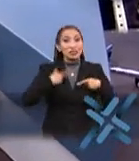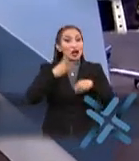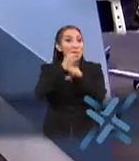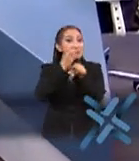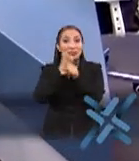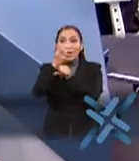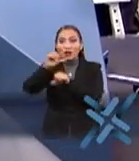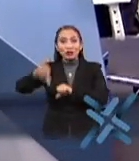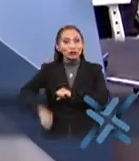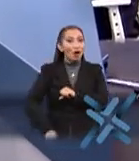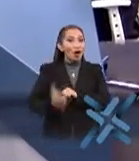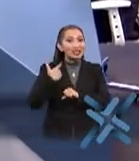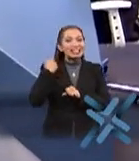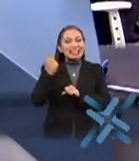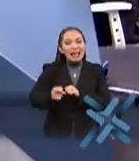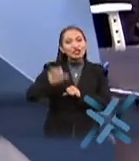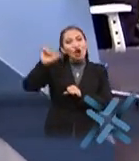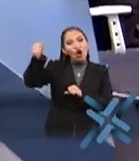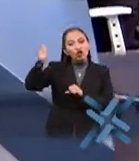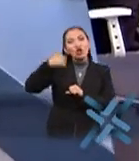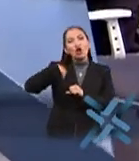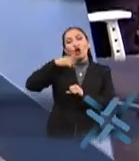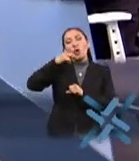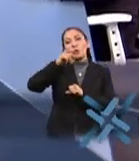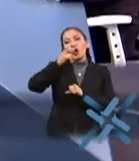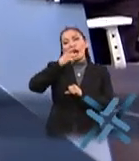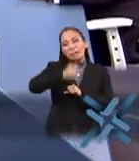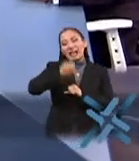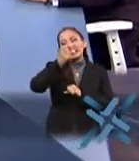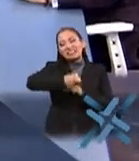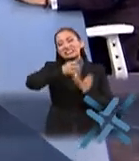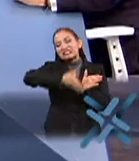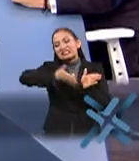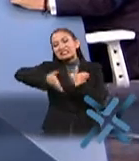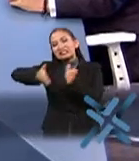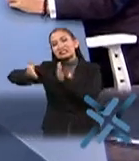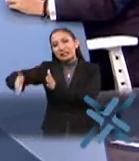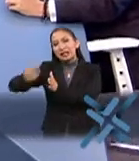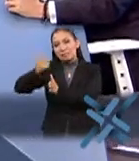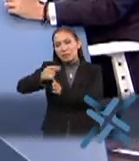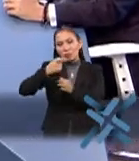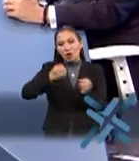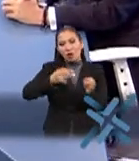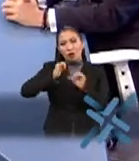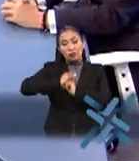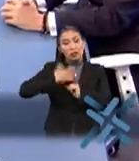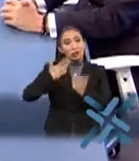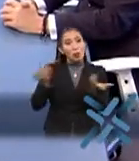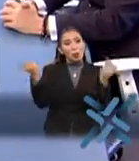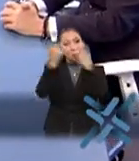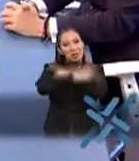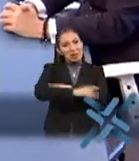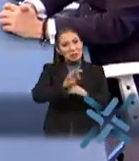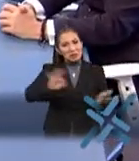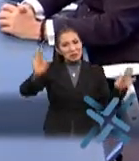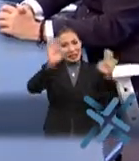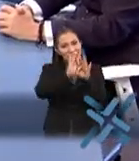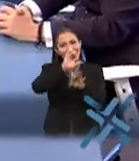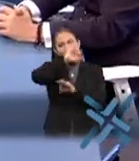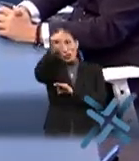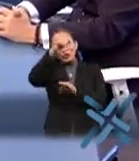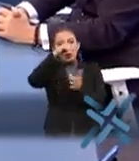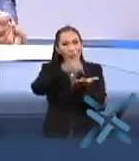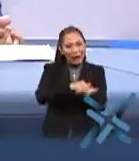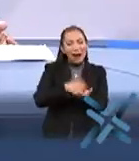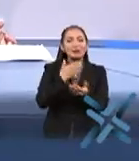éxito. Precisamente Gracias. quienes conforman las otras programación, la barra de programación de esta Y también agencia. padrinos muy Y importantes. padrinos muy importantes de otras agencias